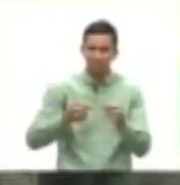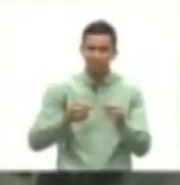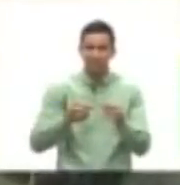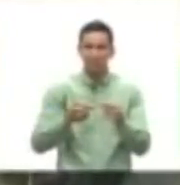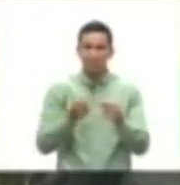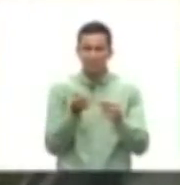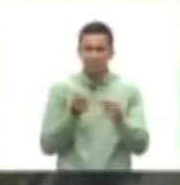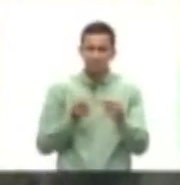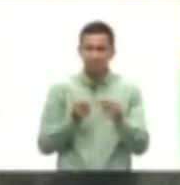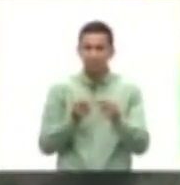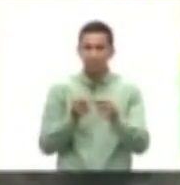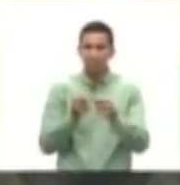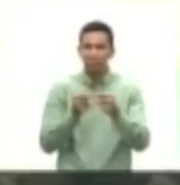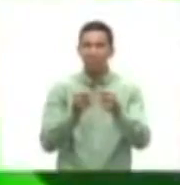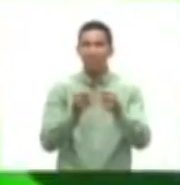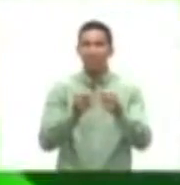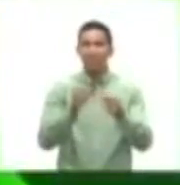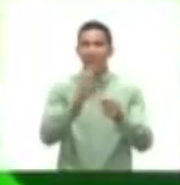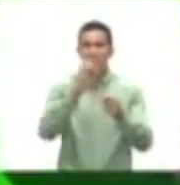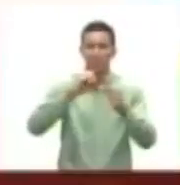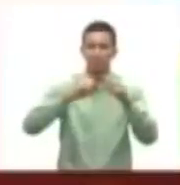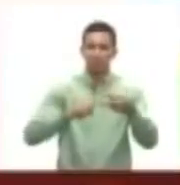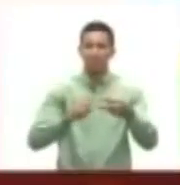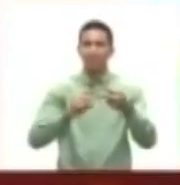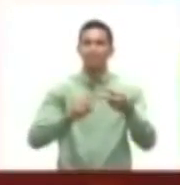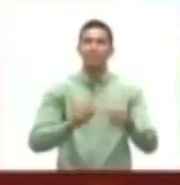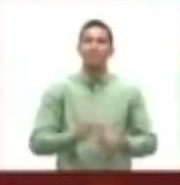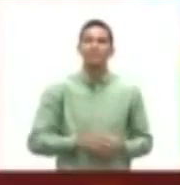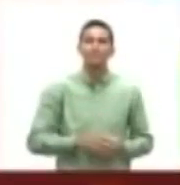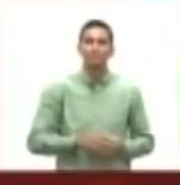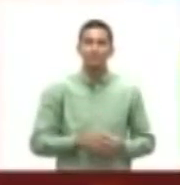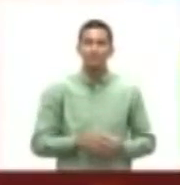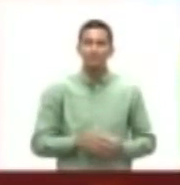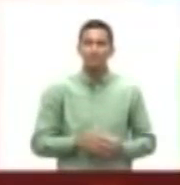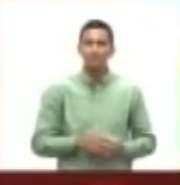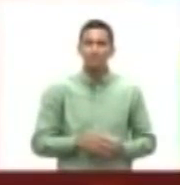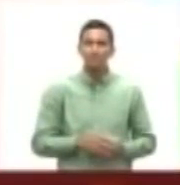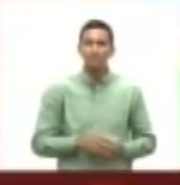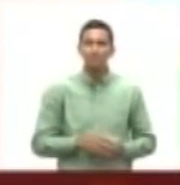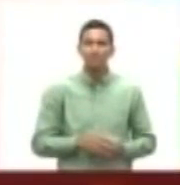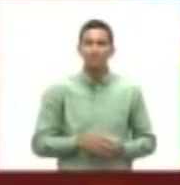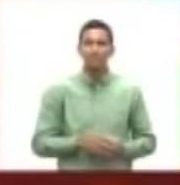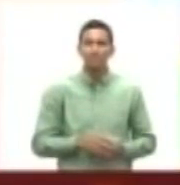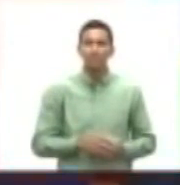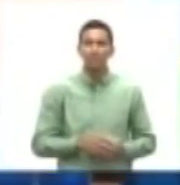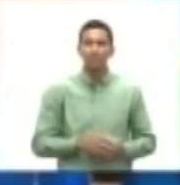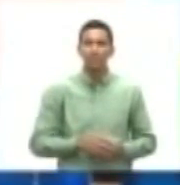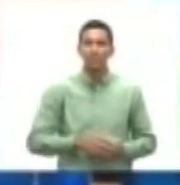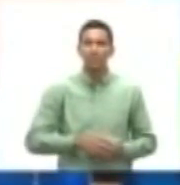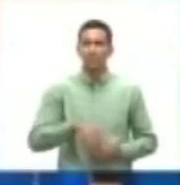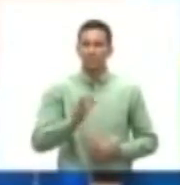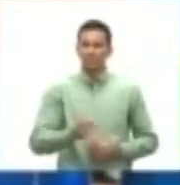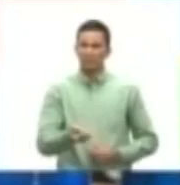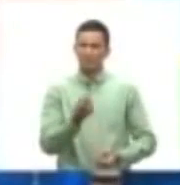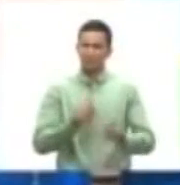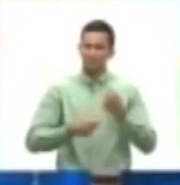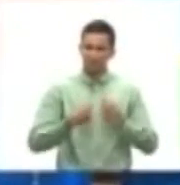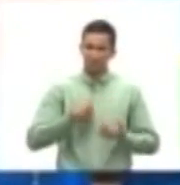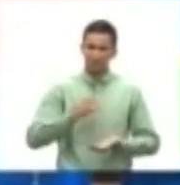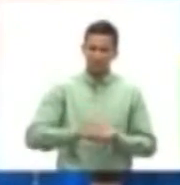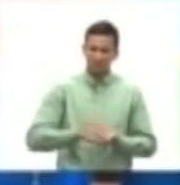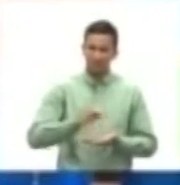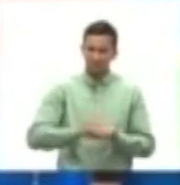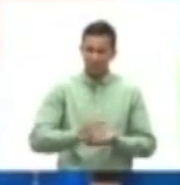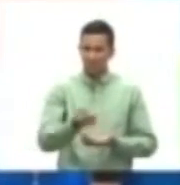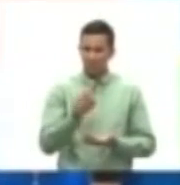8 segundos del colombiano. Es que me preguntáis siempre lo mismo, pero te voy a contestar lo mismo, ¿sabes? Parece